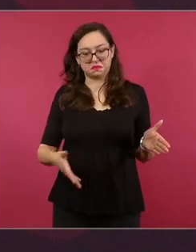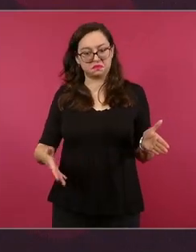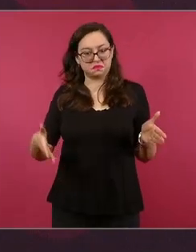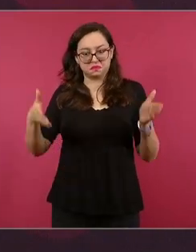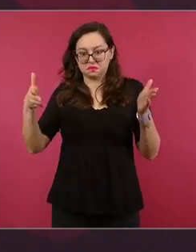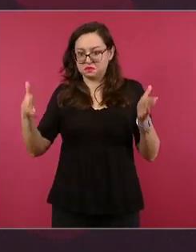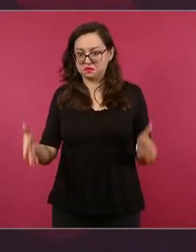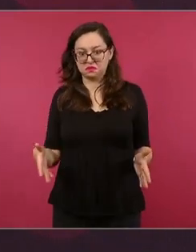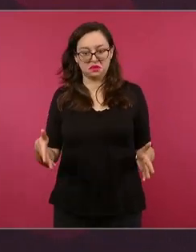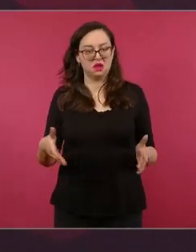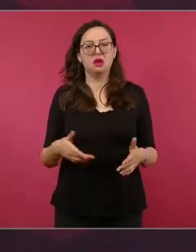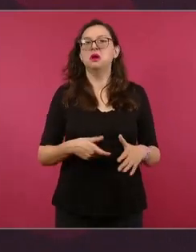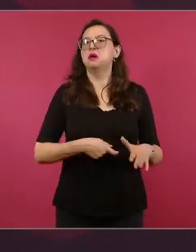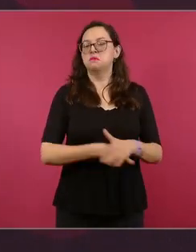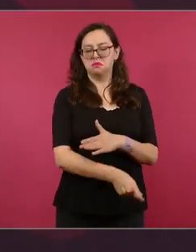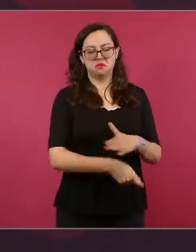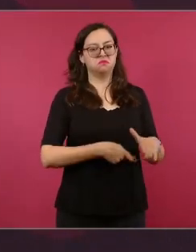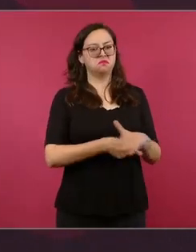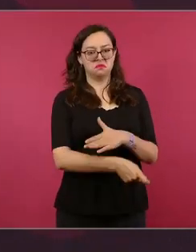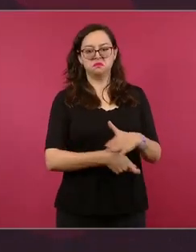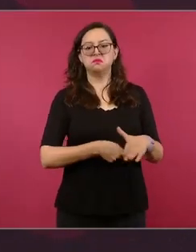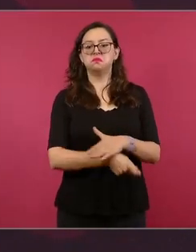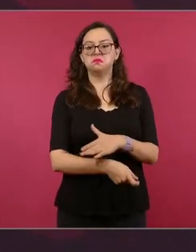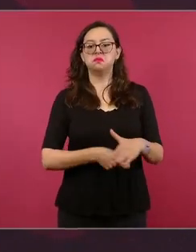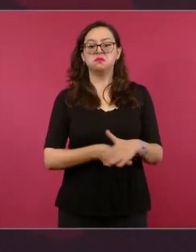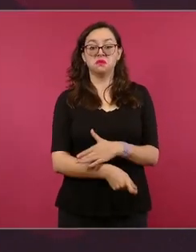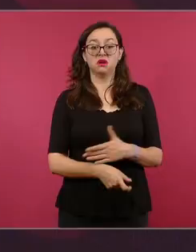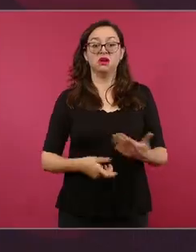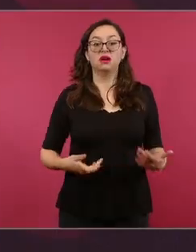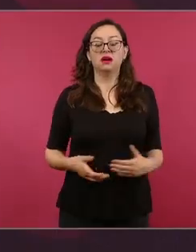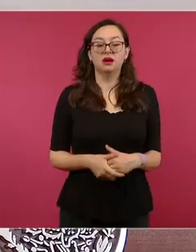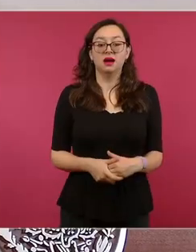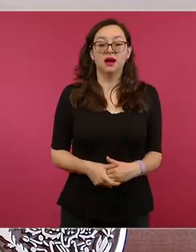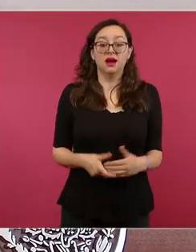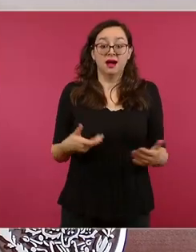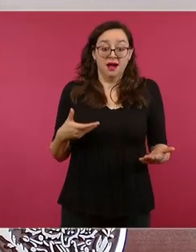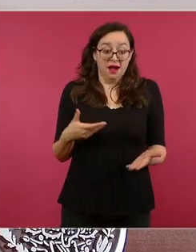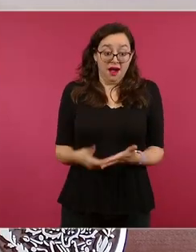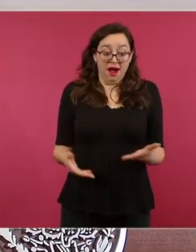aunque ya no es maíz blanco,